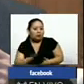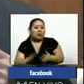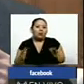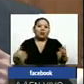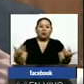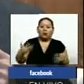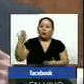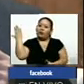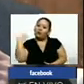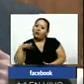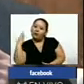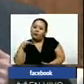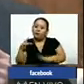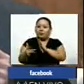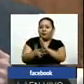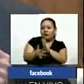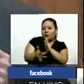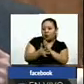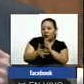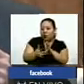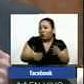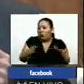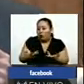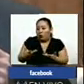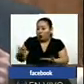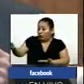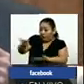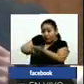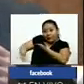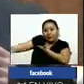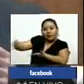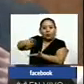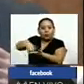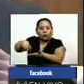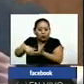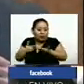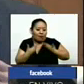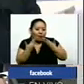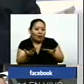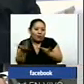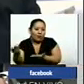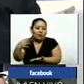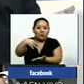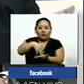de experiencias técnicas entre nuestras ciudades en beneficio de nuestros pueblos.